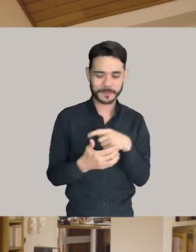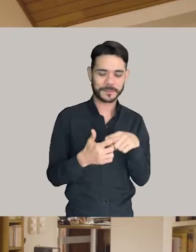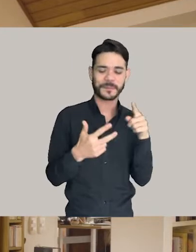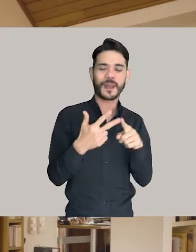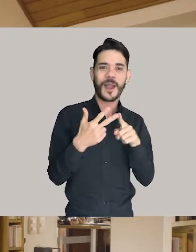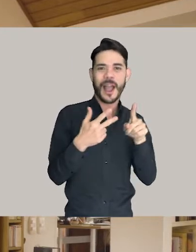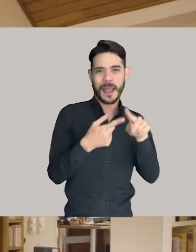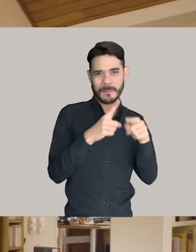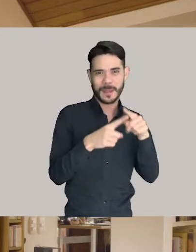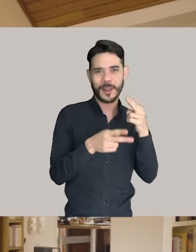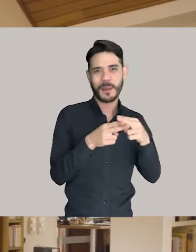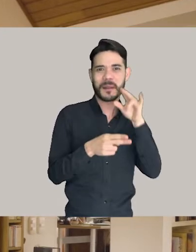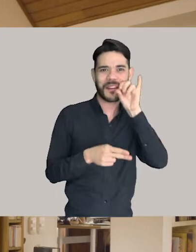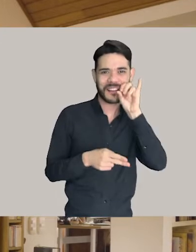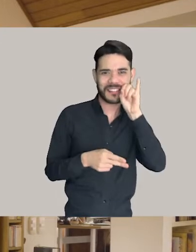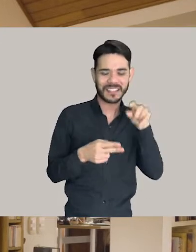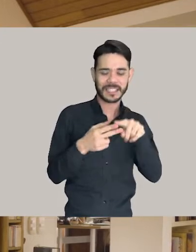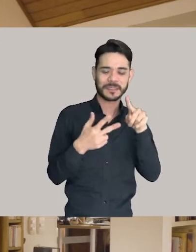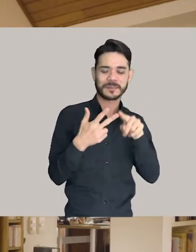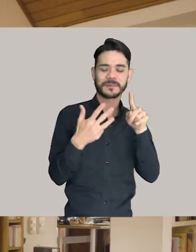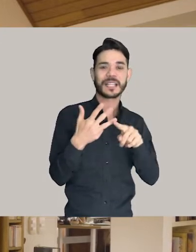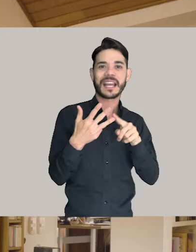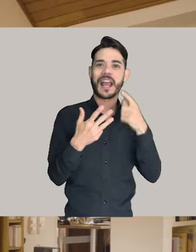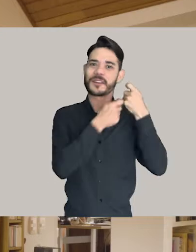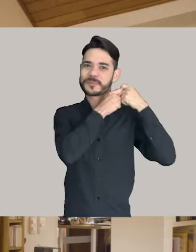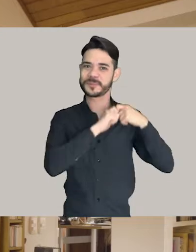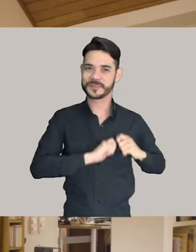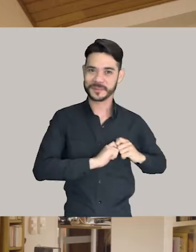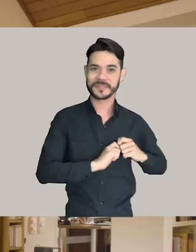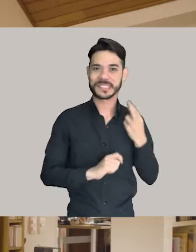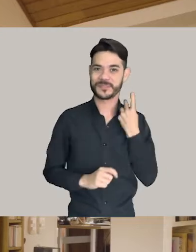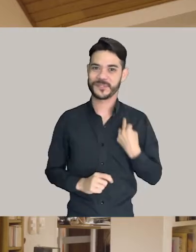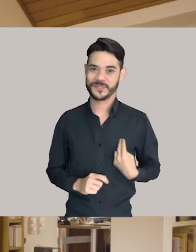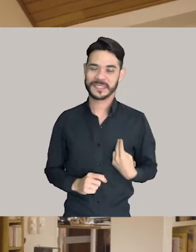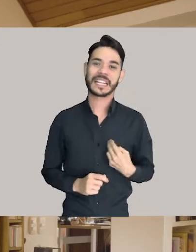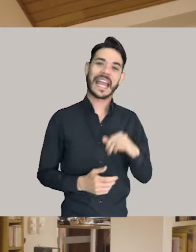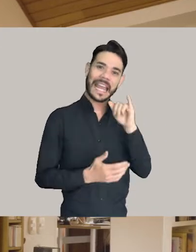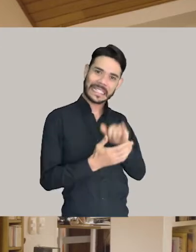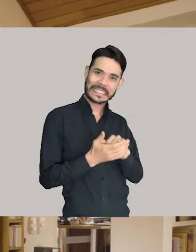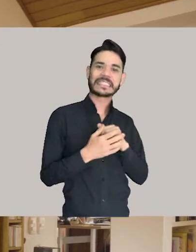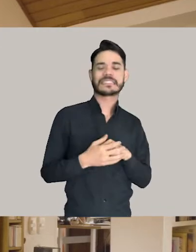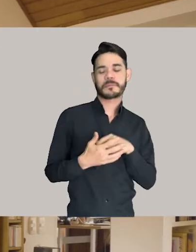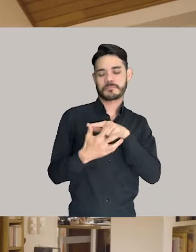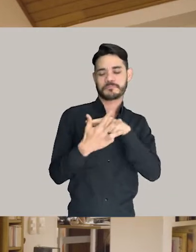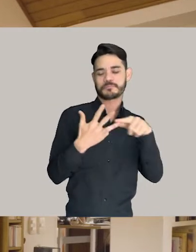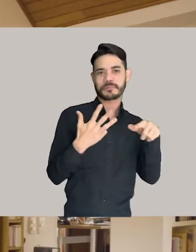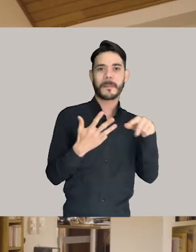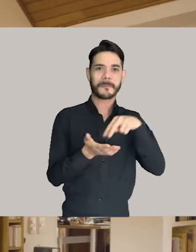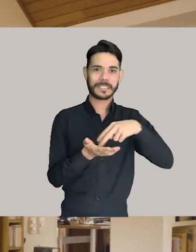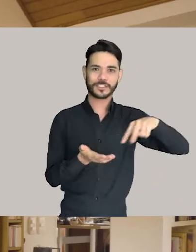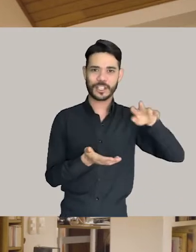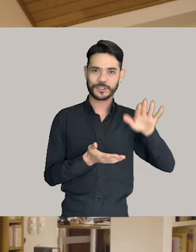llama Albahaca y una amiga que se llama Caléndula. Esos son básicamente los personajes que componen las historias